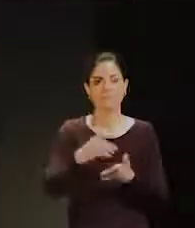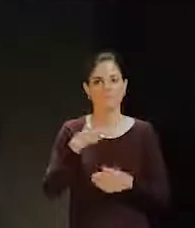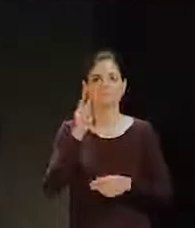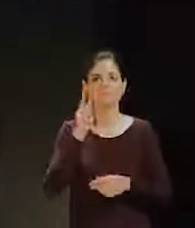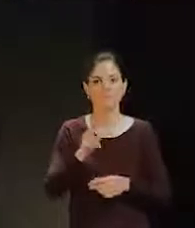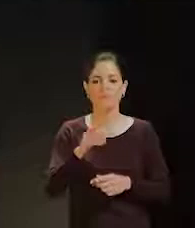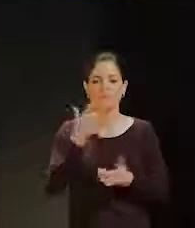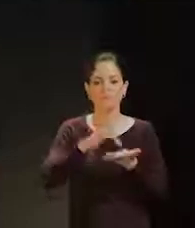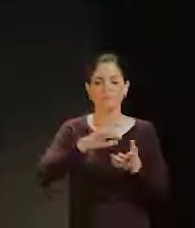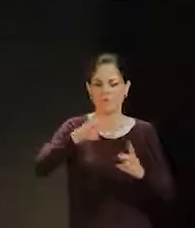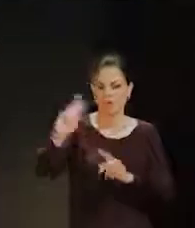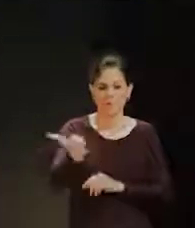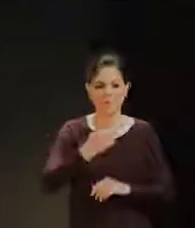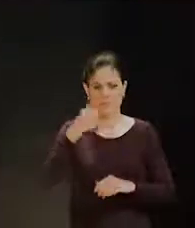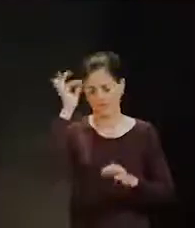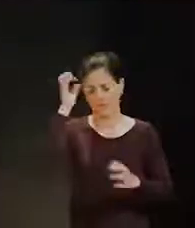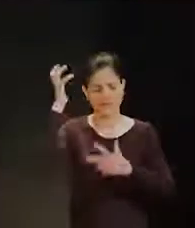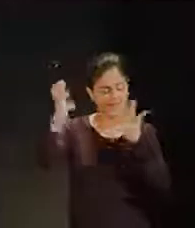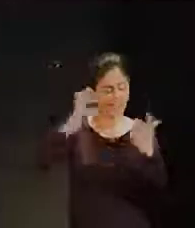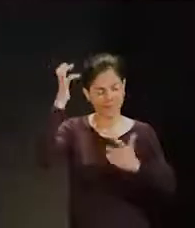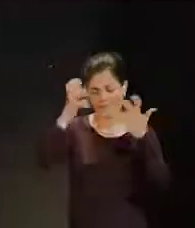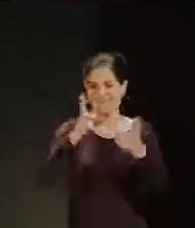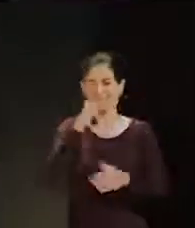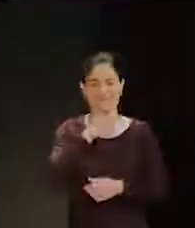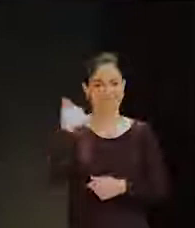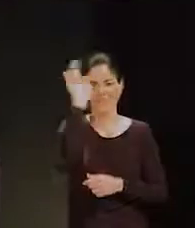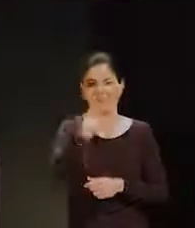que salió con todos los pelos parados.